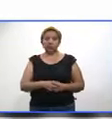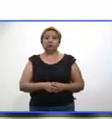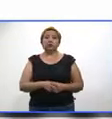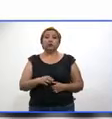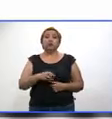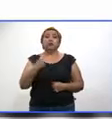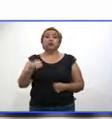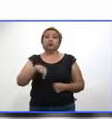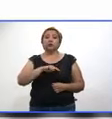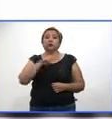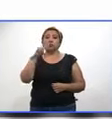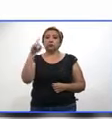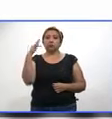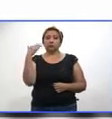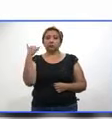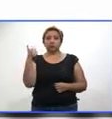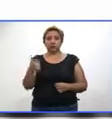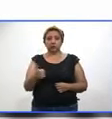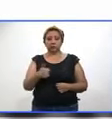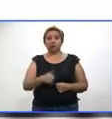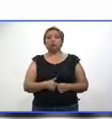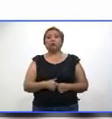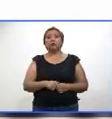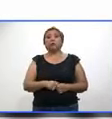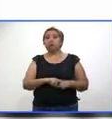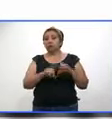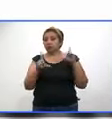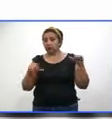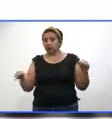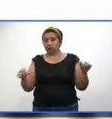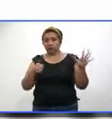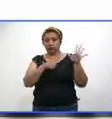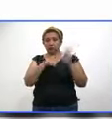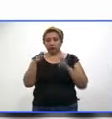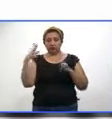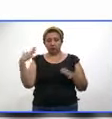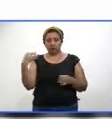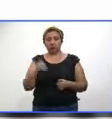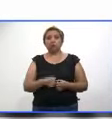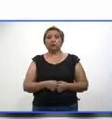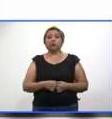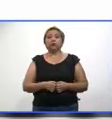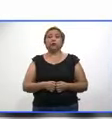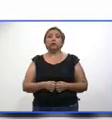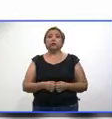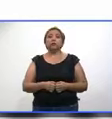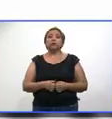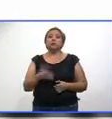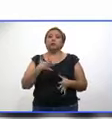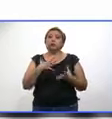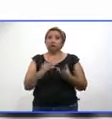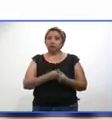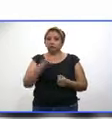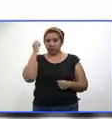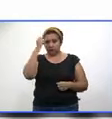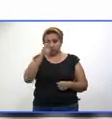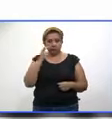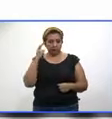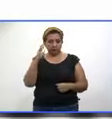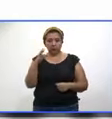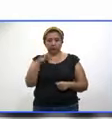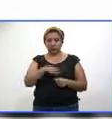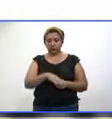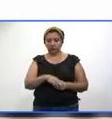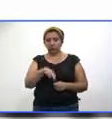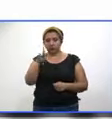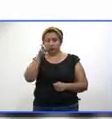de nuestras 256 cámaras del país, de 650 delegaciones. Tendremos observadores electorales en